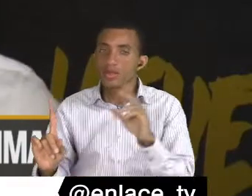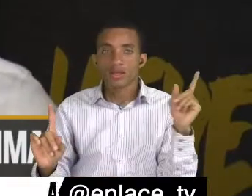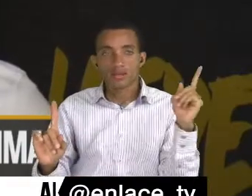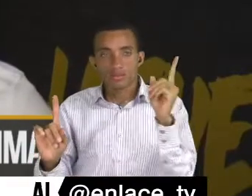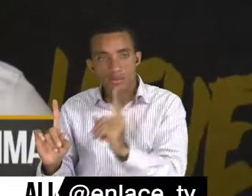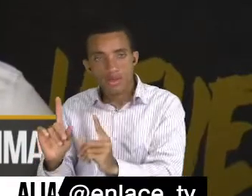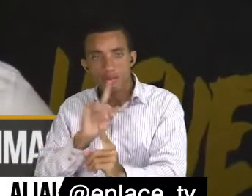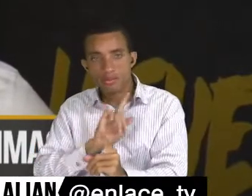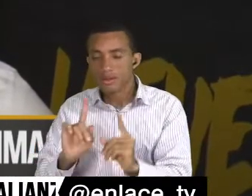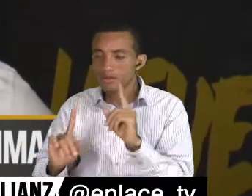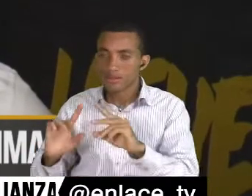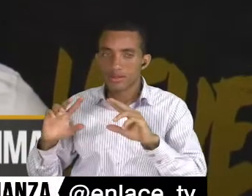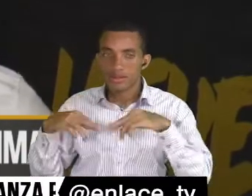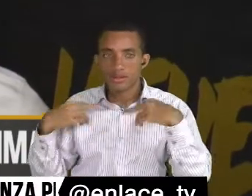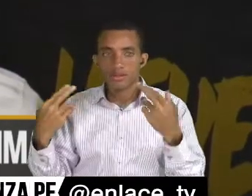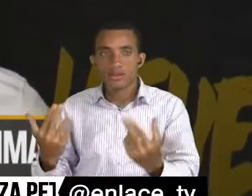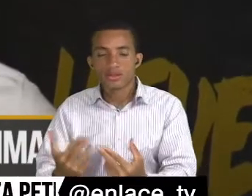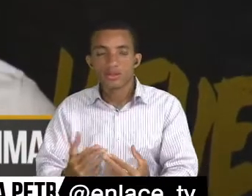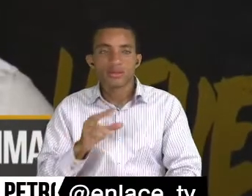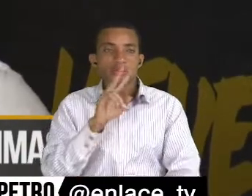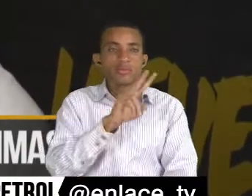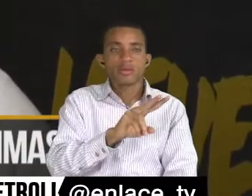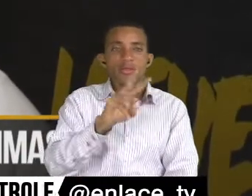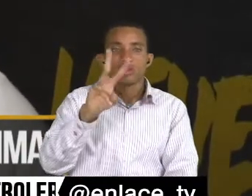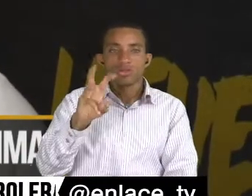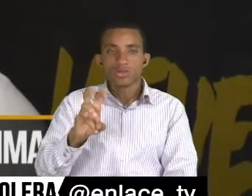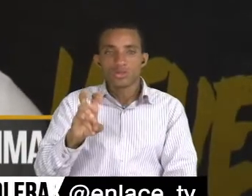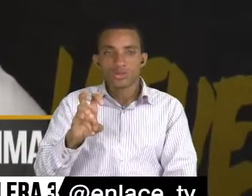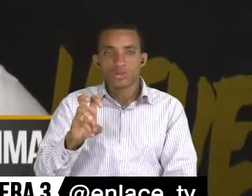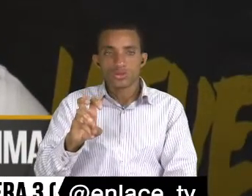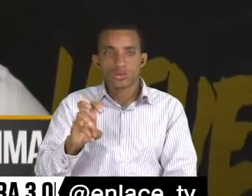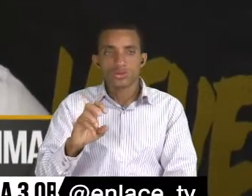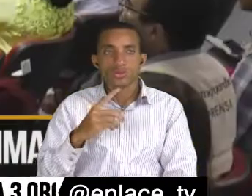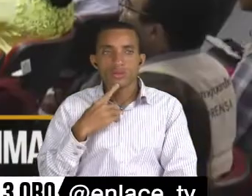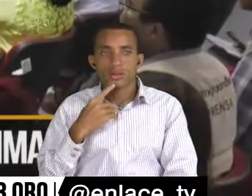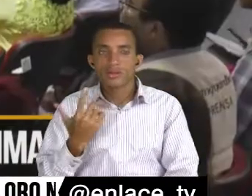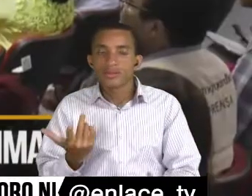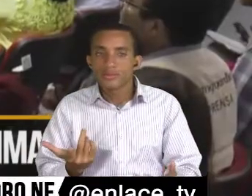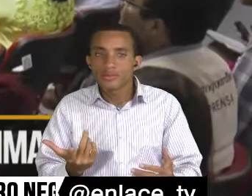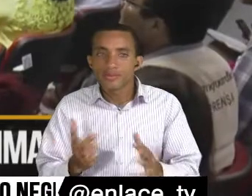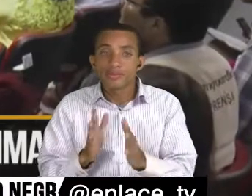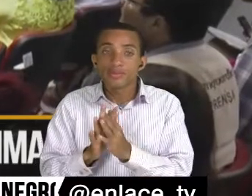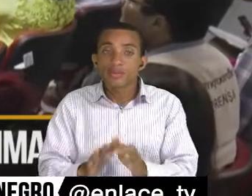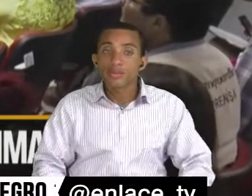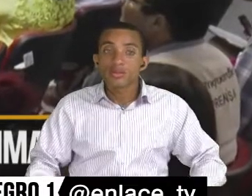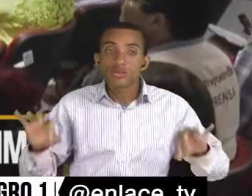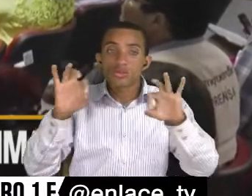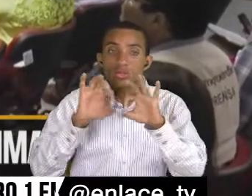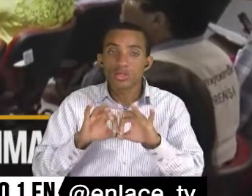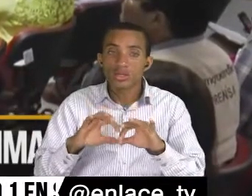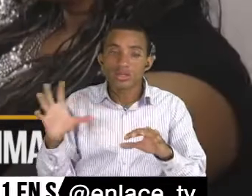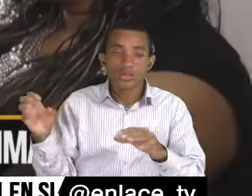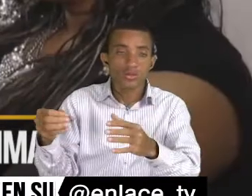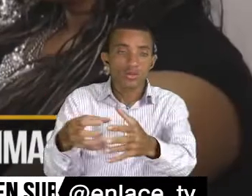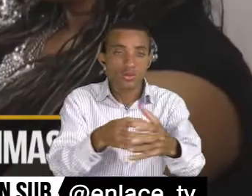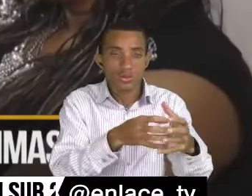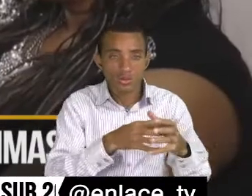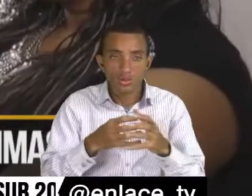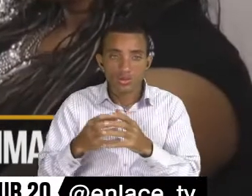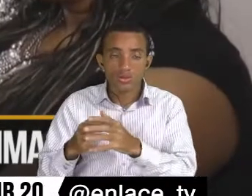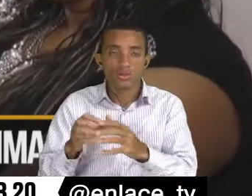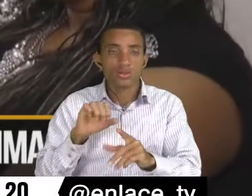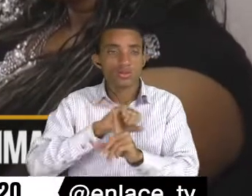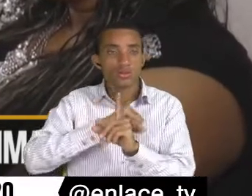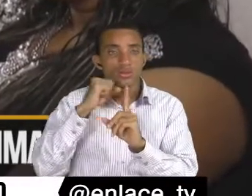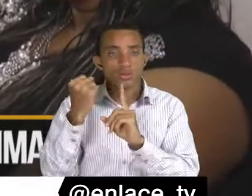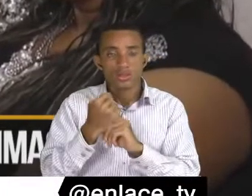así son 28 circunscripciones con un enfoque diferencial. Es importante que las organizaciones sociales postulen a sus candidatos.